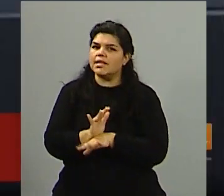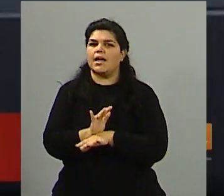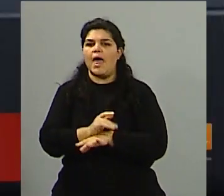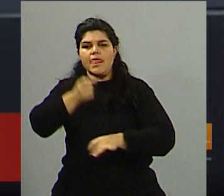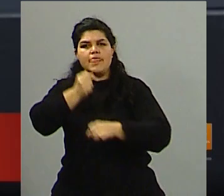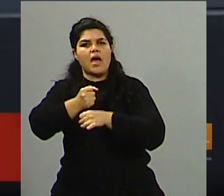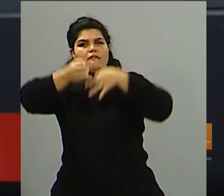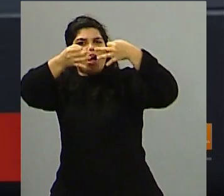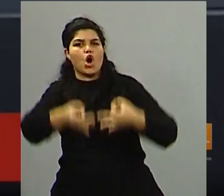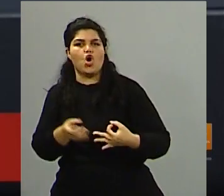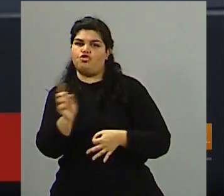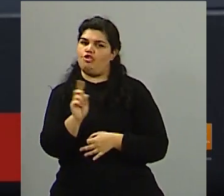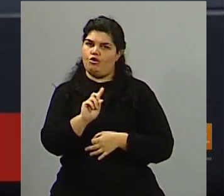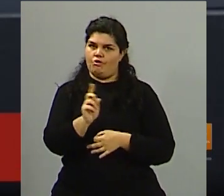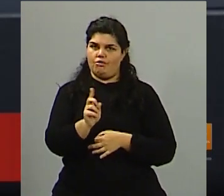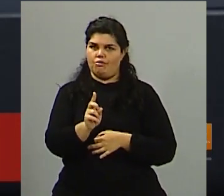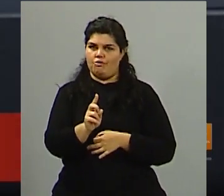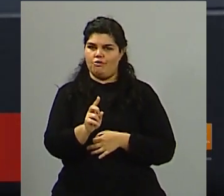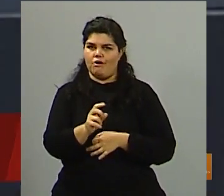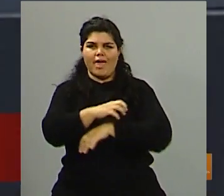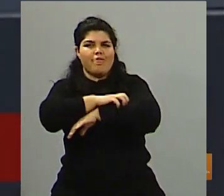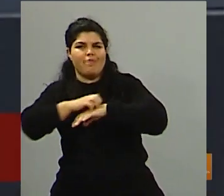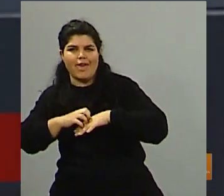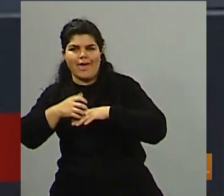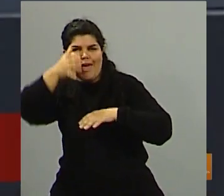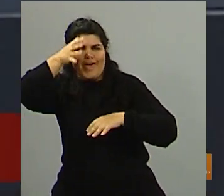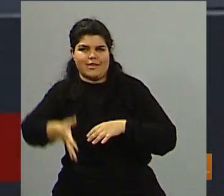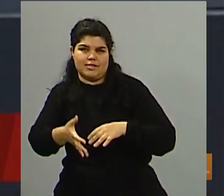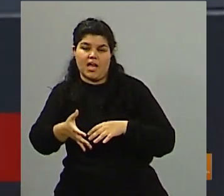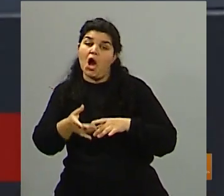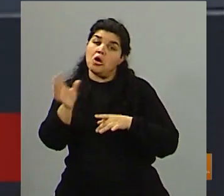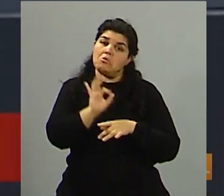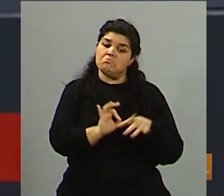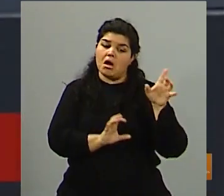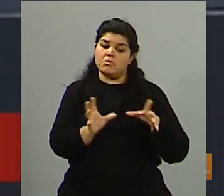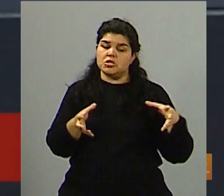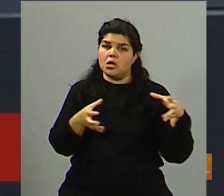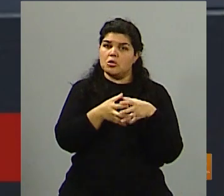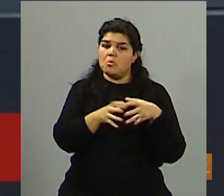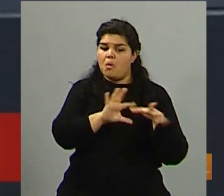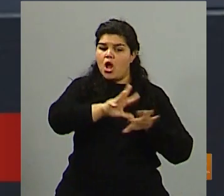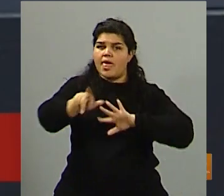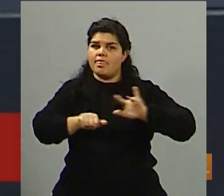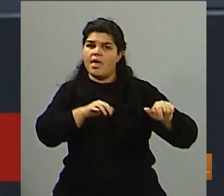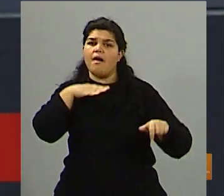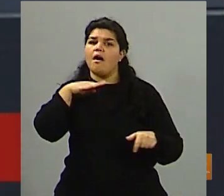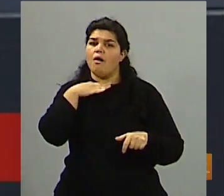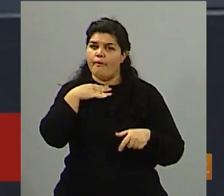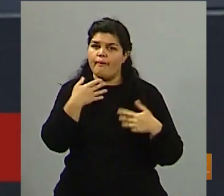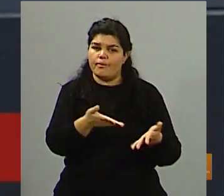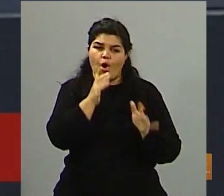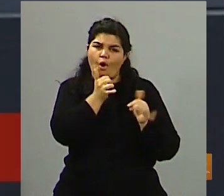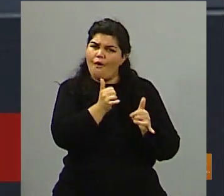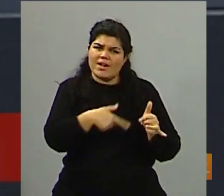o peor, terminan integrando grupos relacionados a la delincuencia, ¿sí? Sobre todo los más jóvenes. Y por el lado de